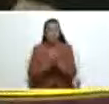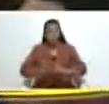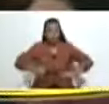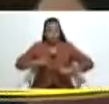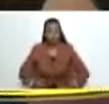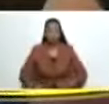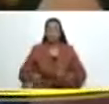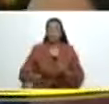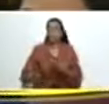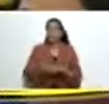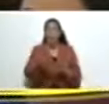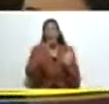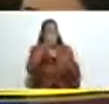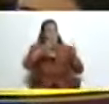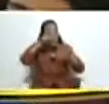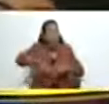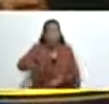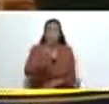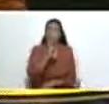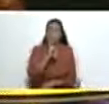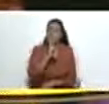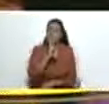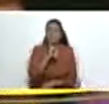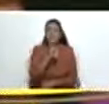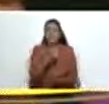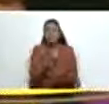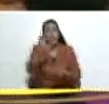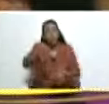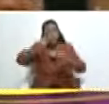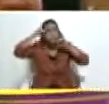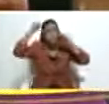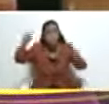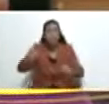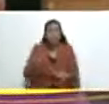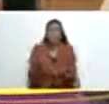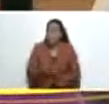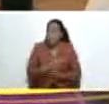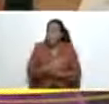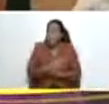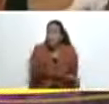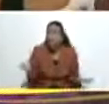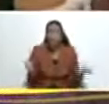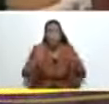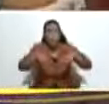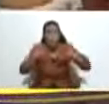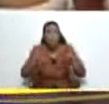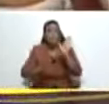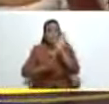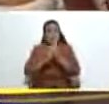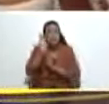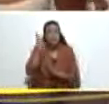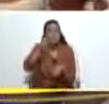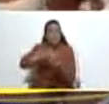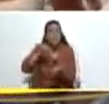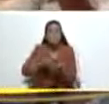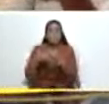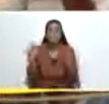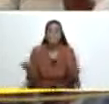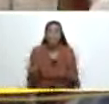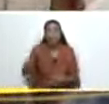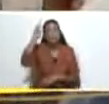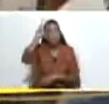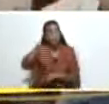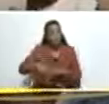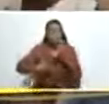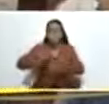las agresiones contra nuestro pueblo trabajador, nuestro pueblo heroico, que está dispuesto a seguir resistiendo, pero vencer día